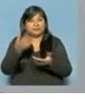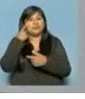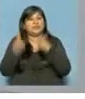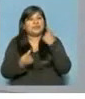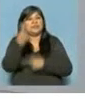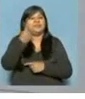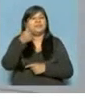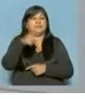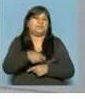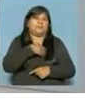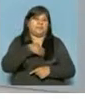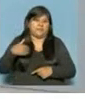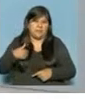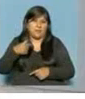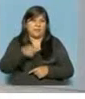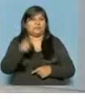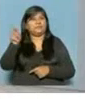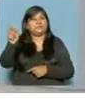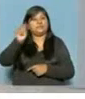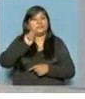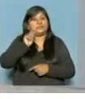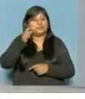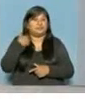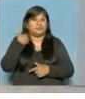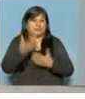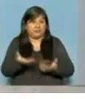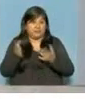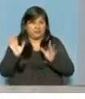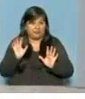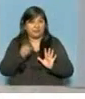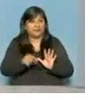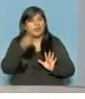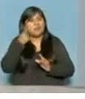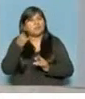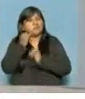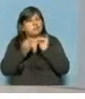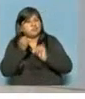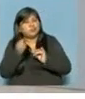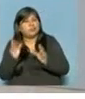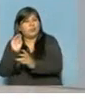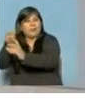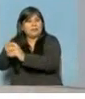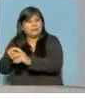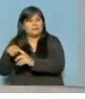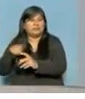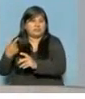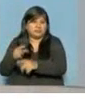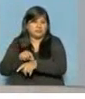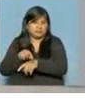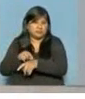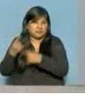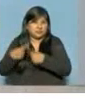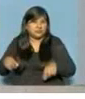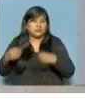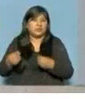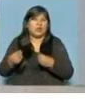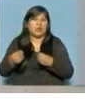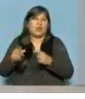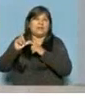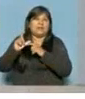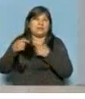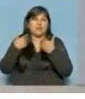que realizan. Entonces, el objetivo fue ponerlas en conocimiento cómo afiliarse, cuáles son las prestaciones que hace nuestro